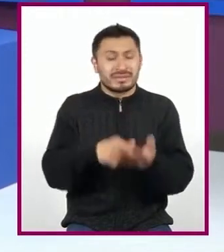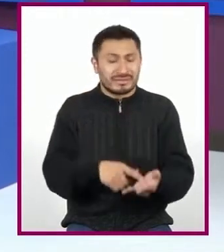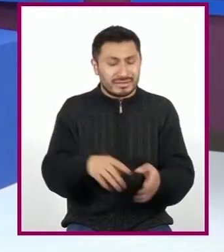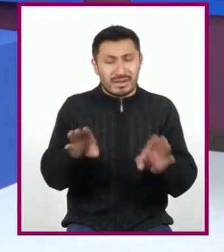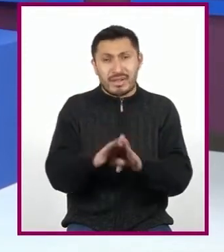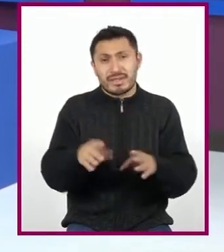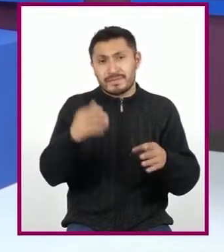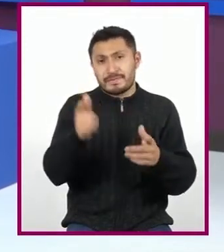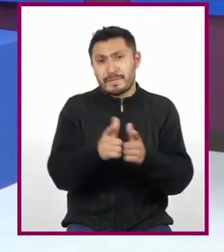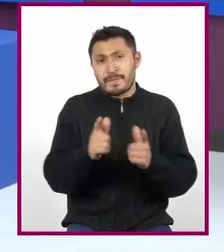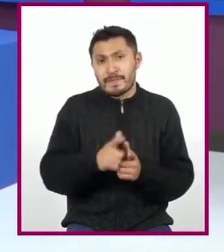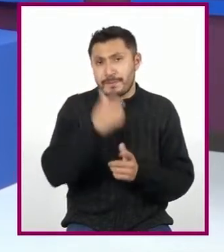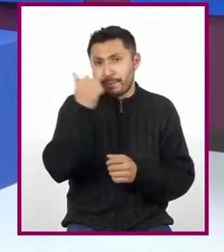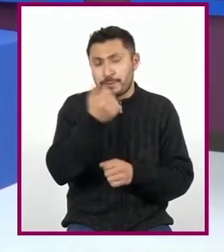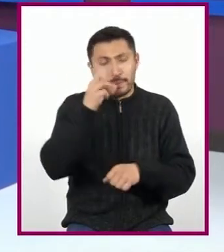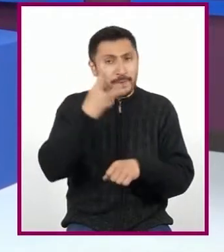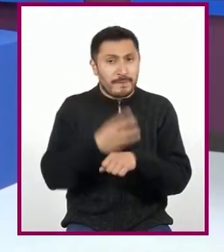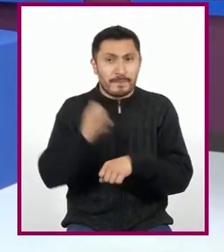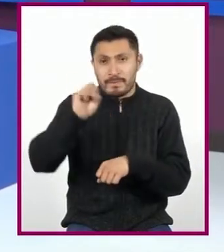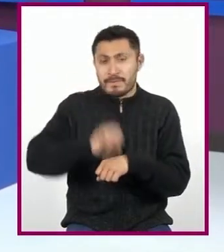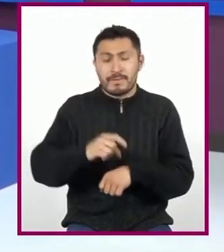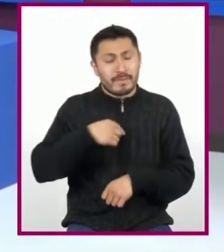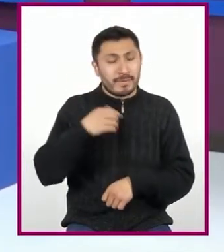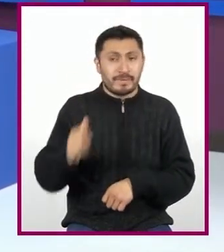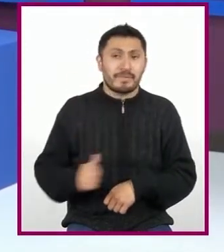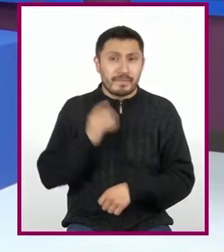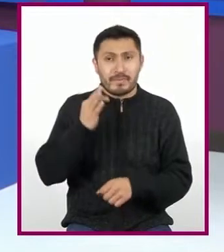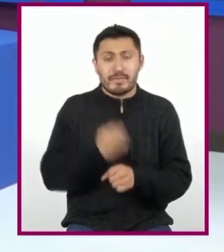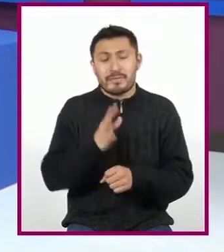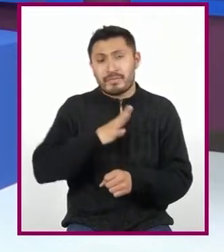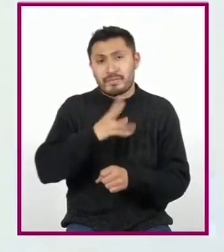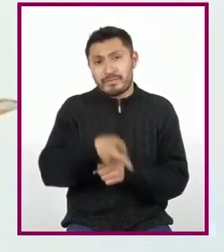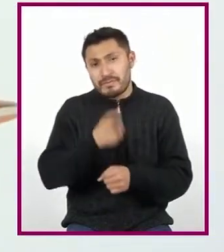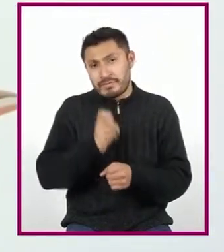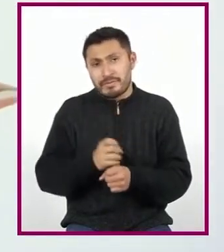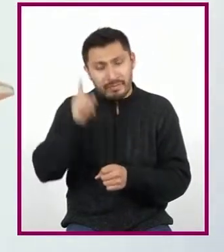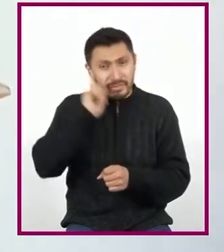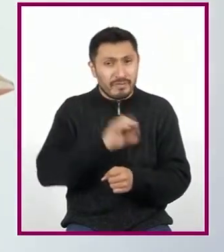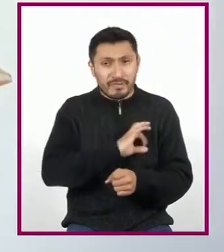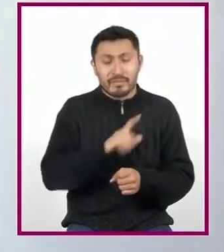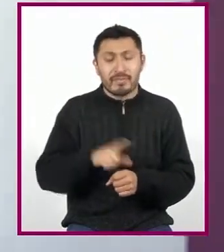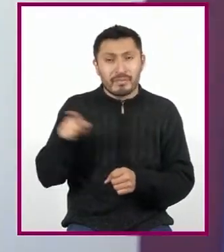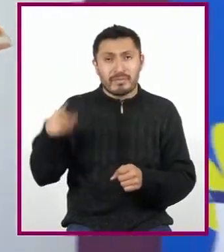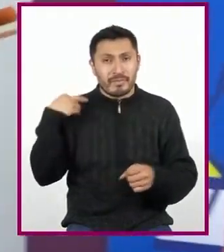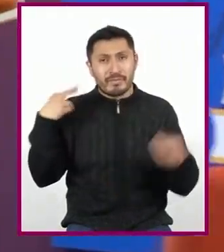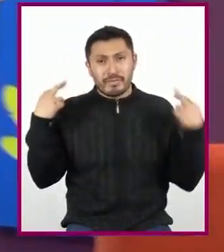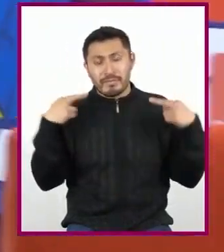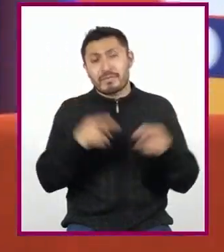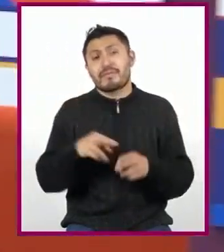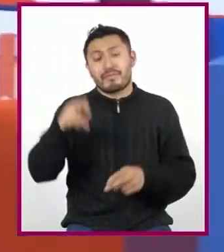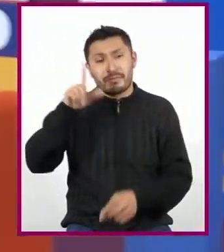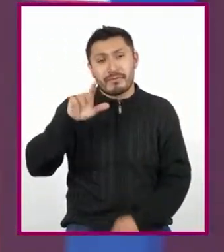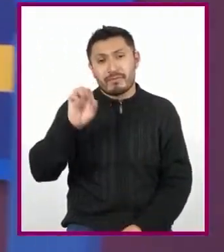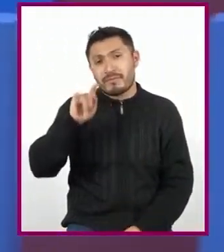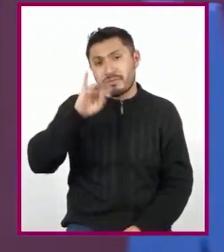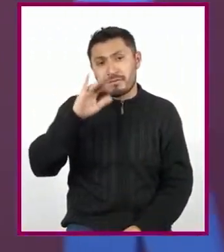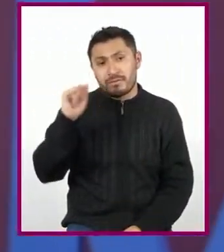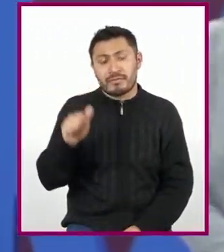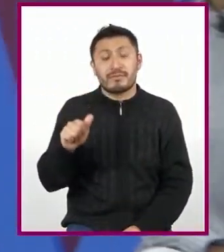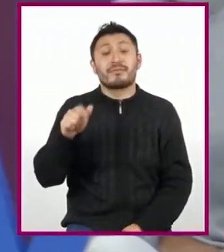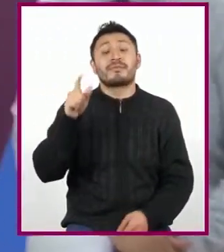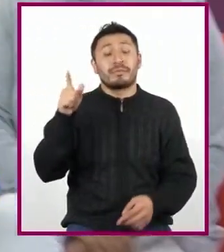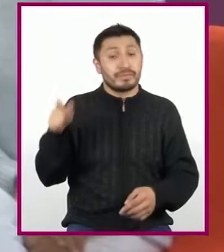Nos vamos a detener en esta última función particularmente, en las formas de redactar y en el uso de un estilo directo o uno